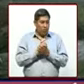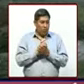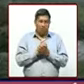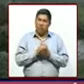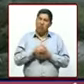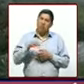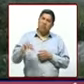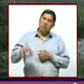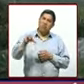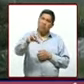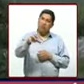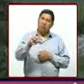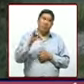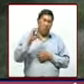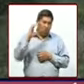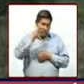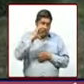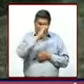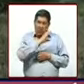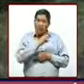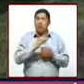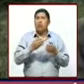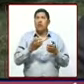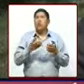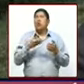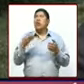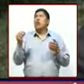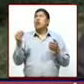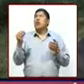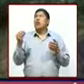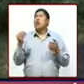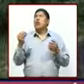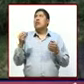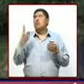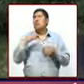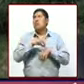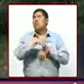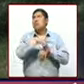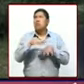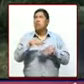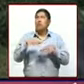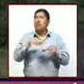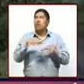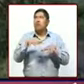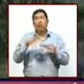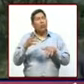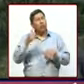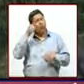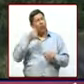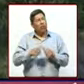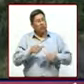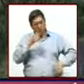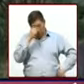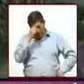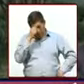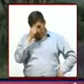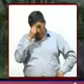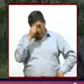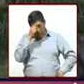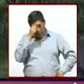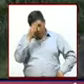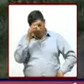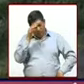ubicación donde no se derrumbe o algo. En un sismo, sí. Recuerdo que hay que